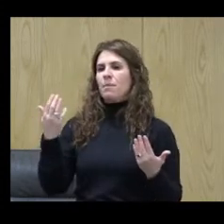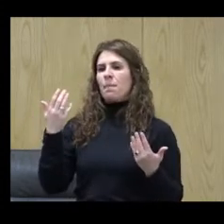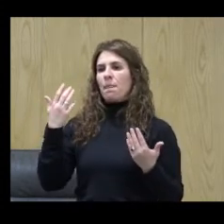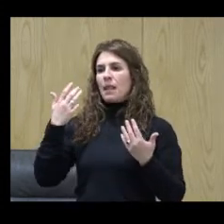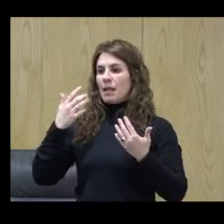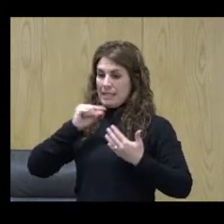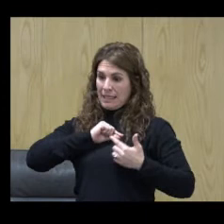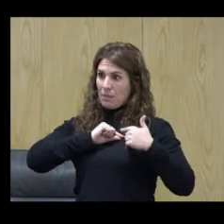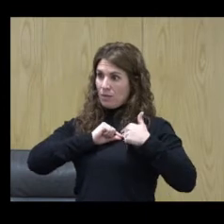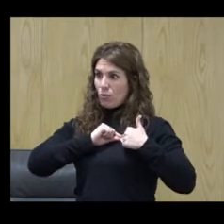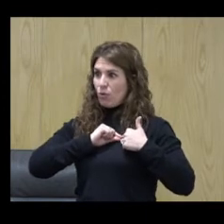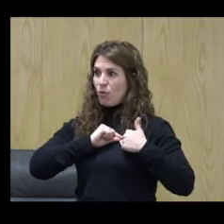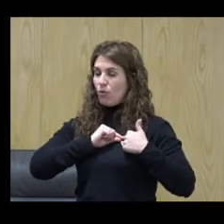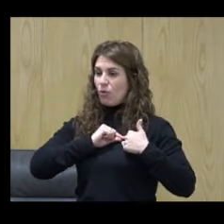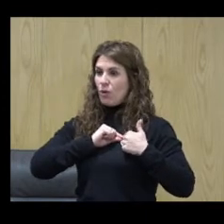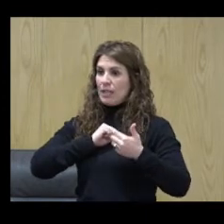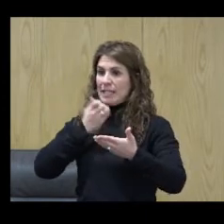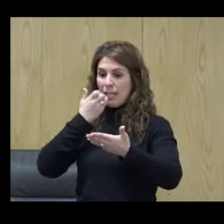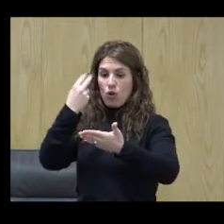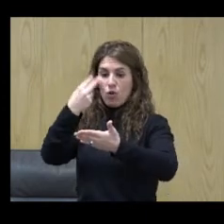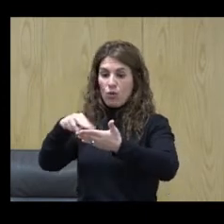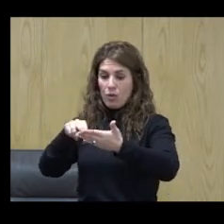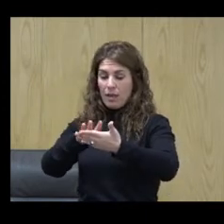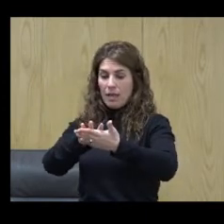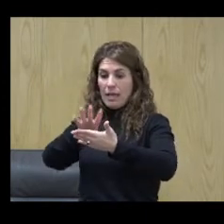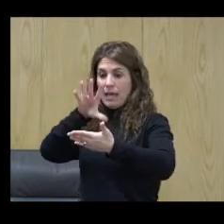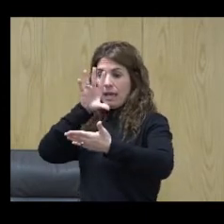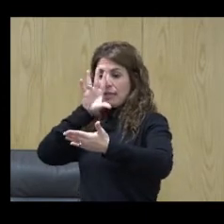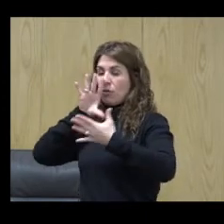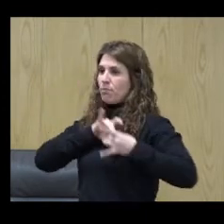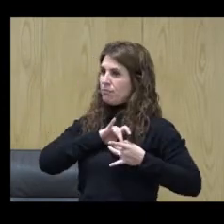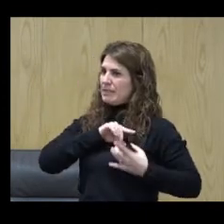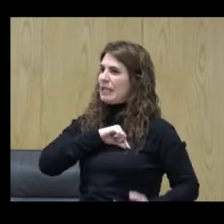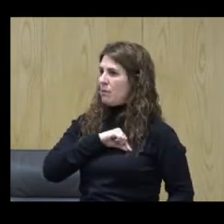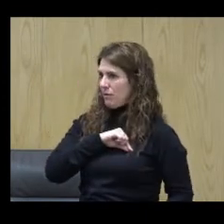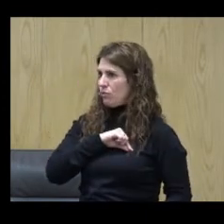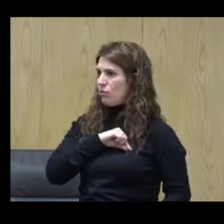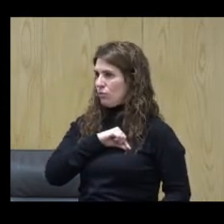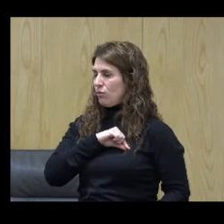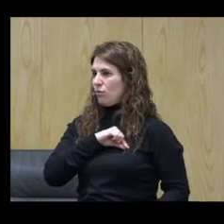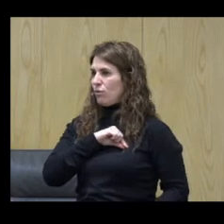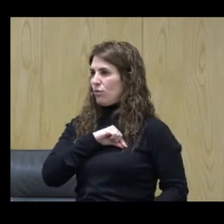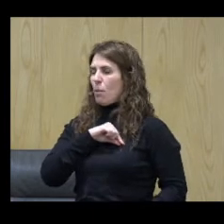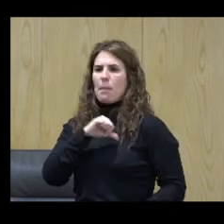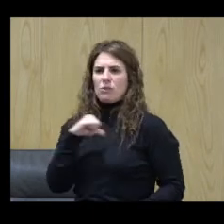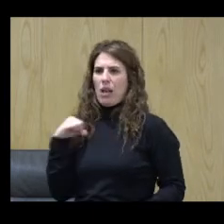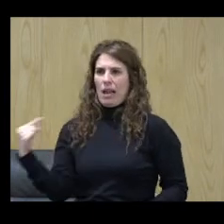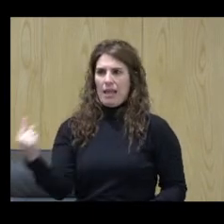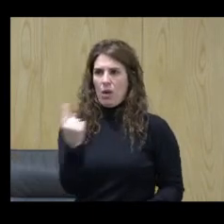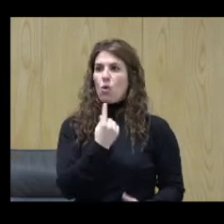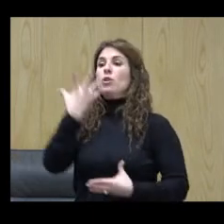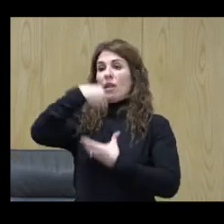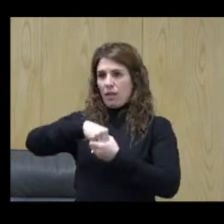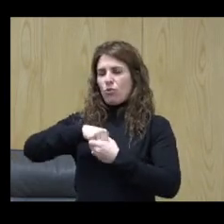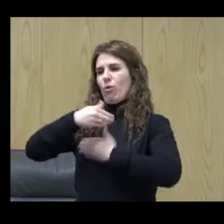el sentimiento que importa es un sentimiento muy, muy personal, está dentro de todo el proceso de la cultura